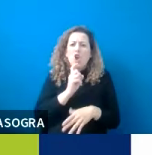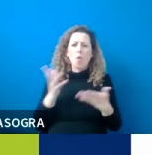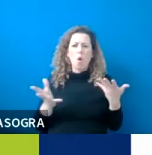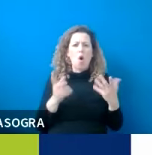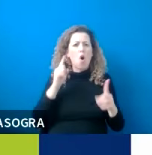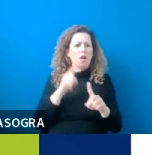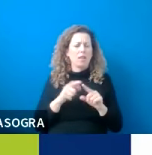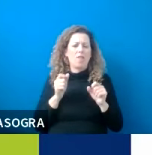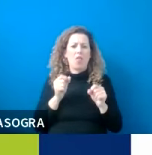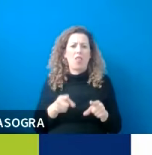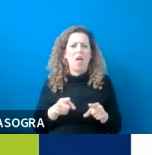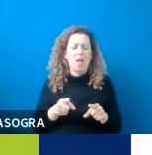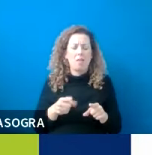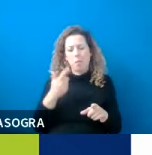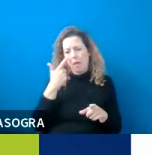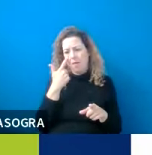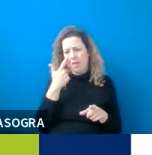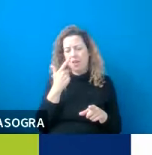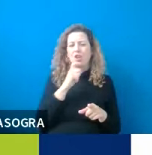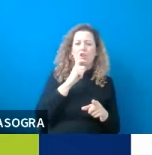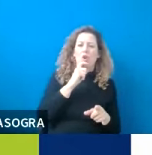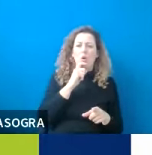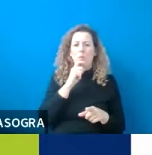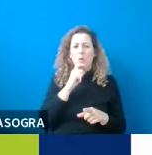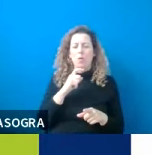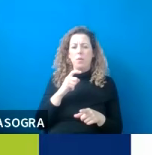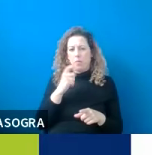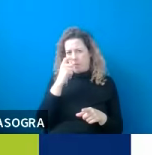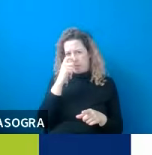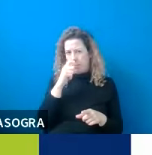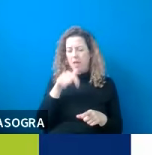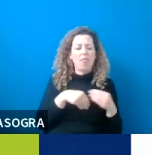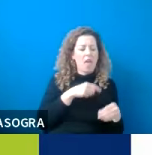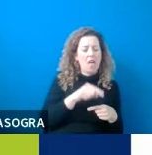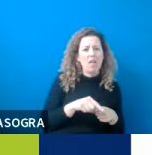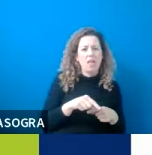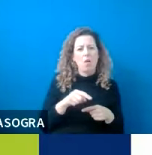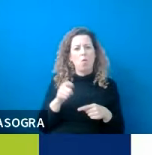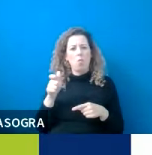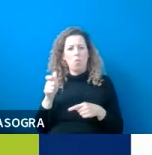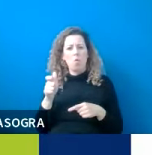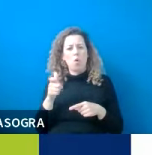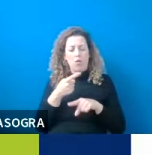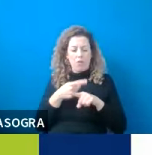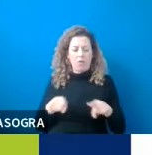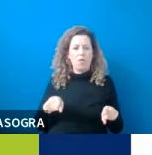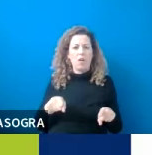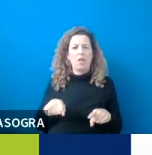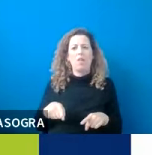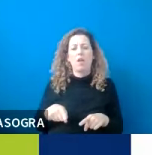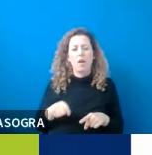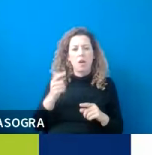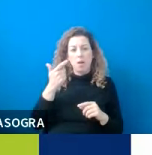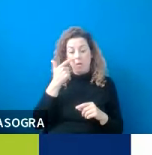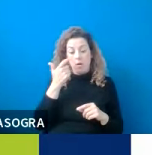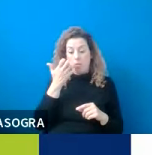incorporar, la idea también es qué se hace desde aquí que en cierta medida nos diferencia de otros servicios. Bueno, por